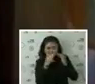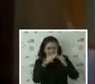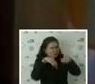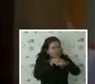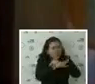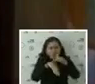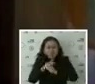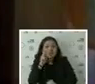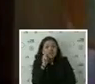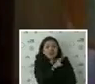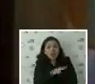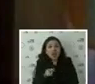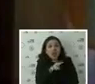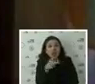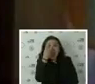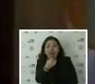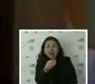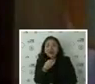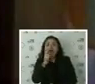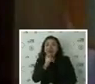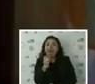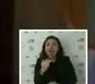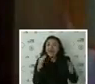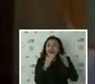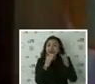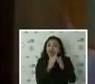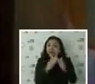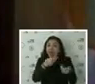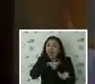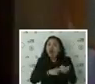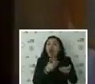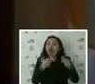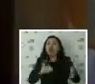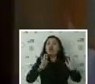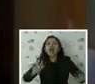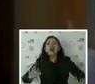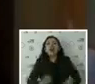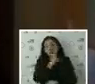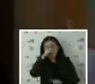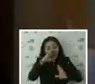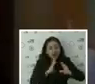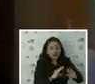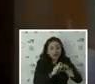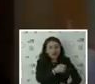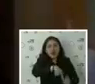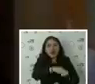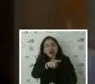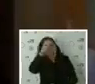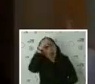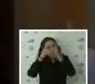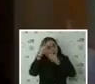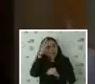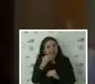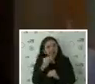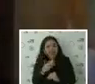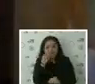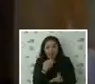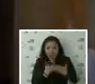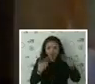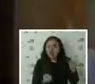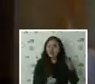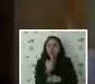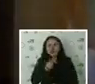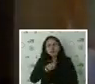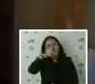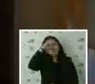cualquier ámbito y ese escenario de la casa tiene un impacto en este proceso de enseñanza y de aprendizaje, por supuesto. Esta nueva mirada